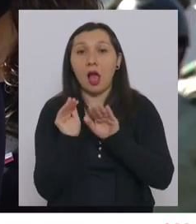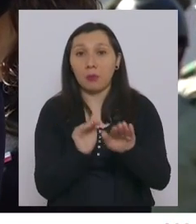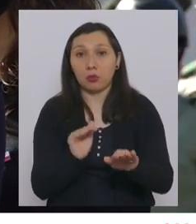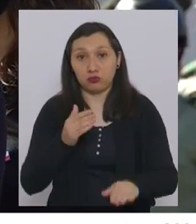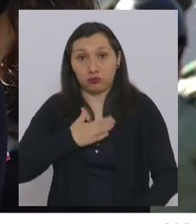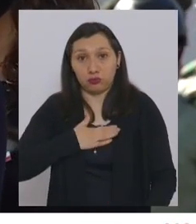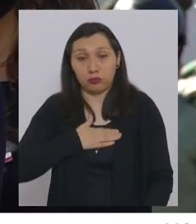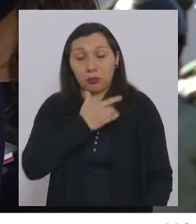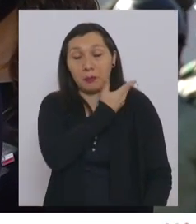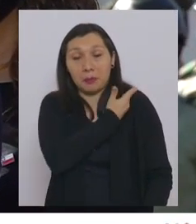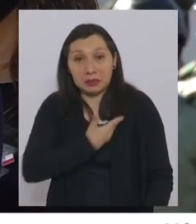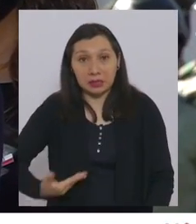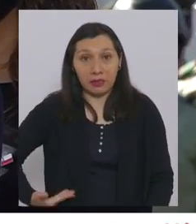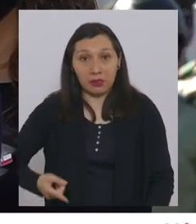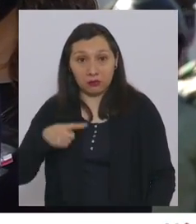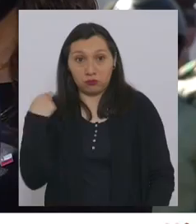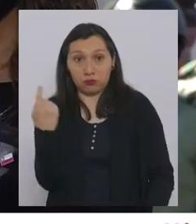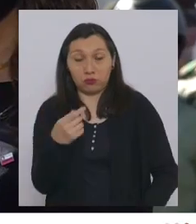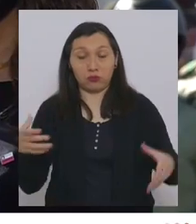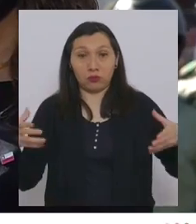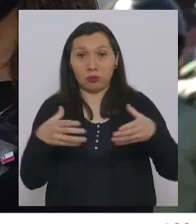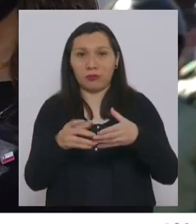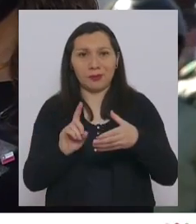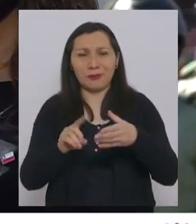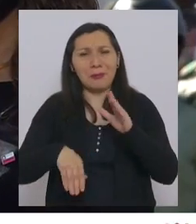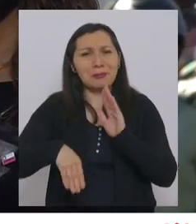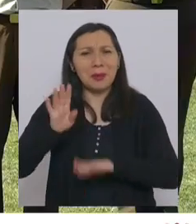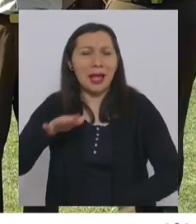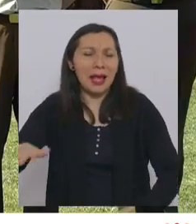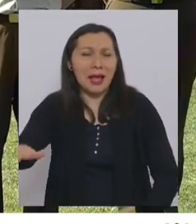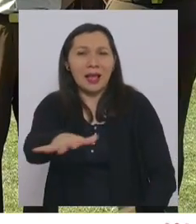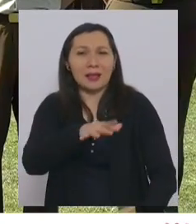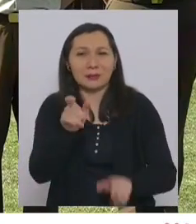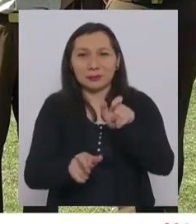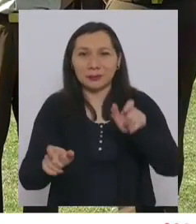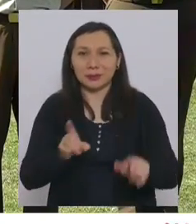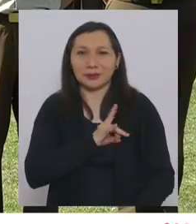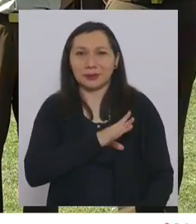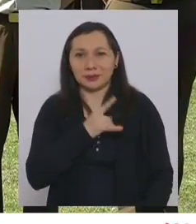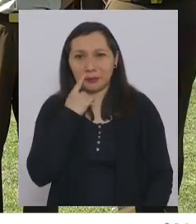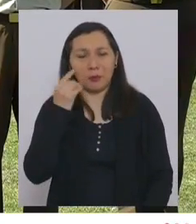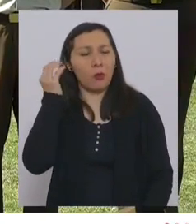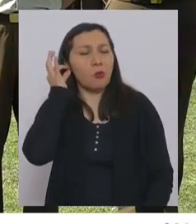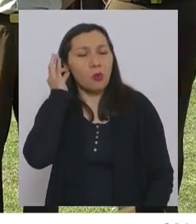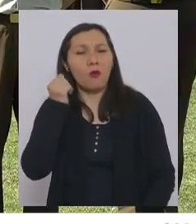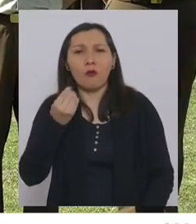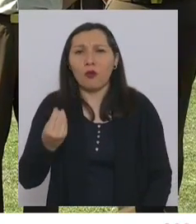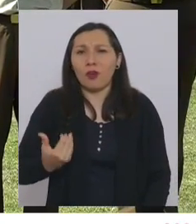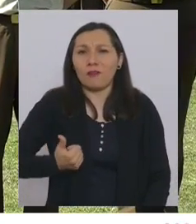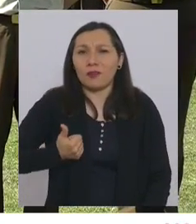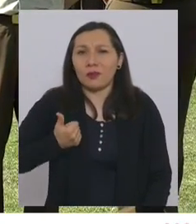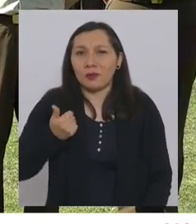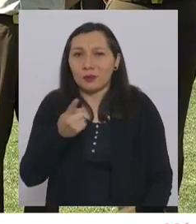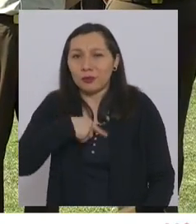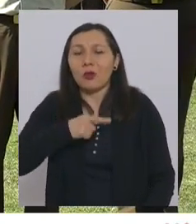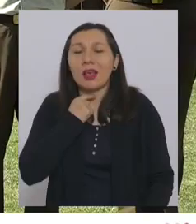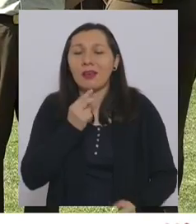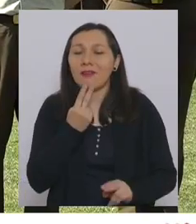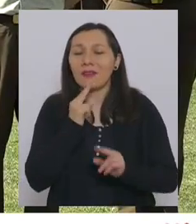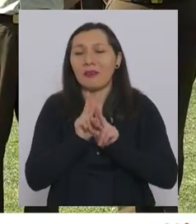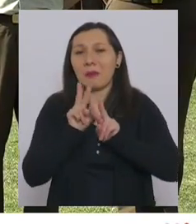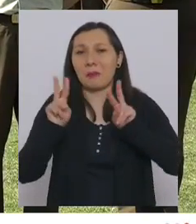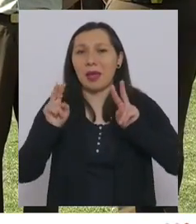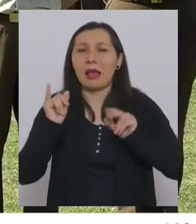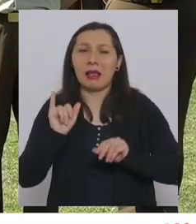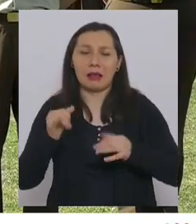solo de este presidente y de nuestro gobierno, sino que de la inmensa mayoría de los chilenas y chilenos de buena voluntad que queremos vivir en paz y